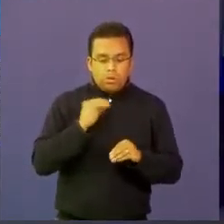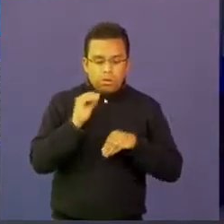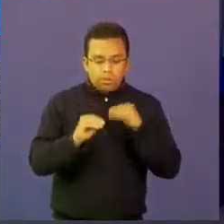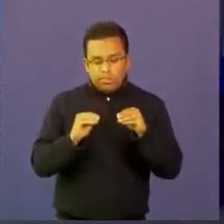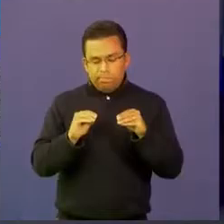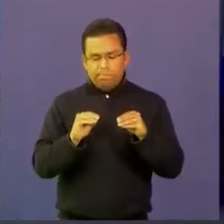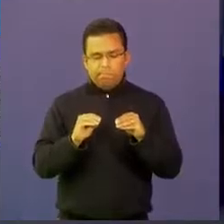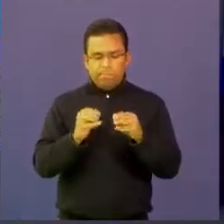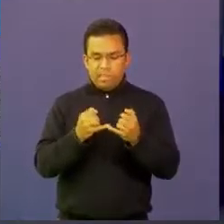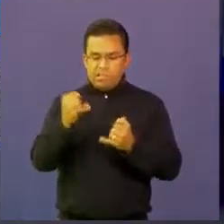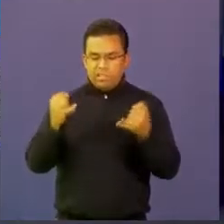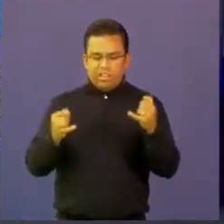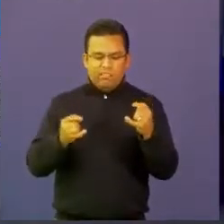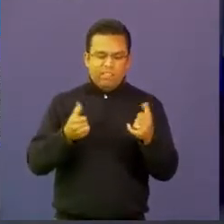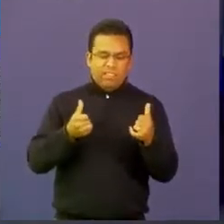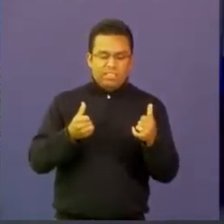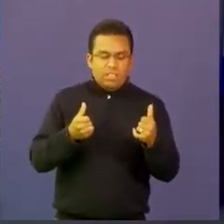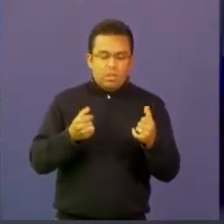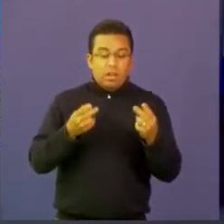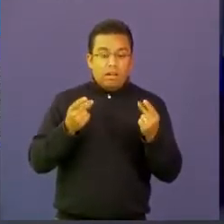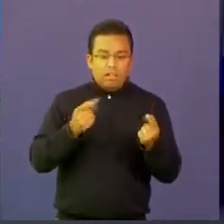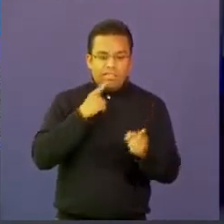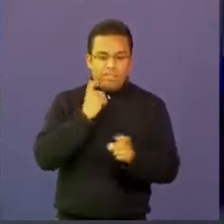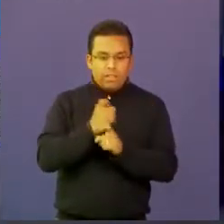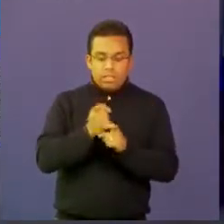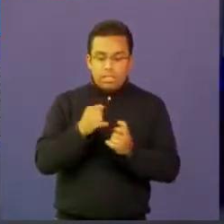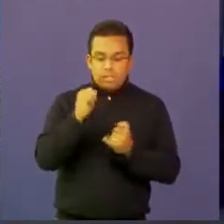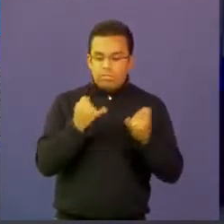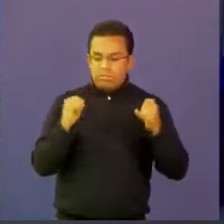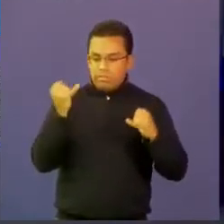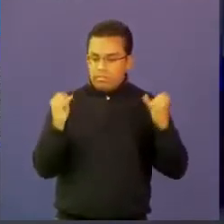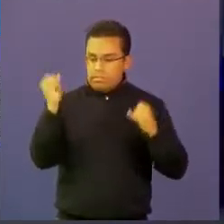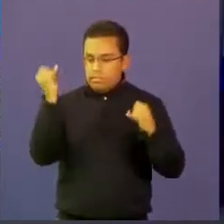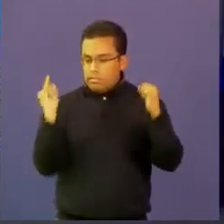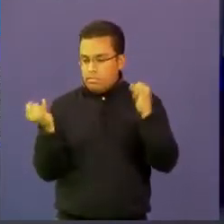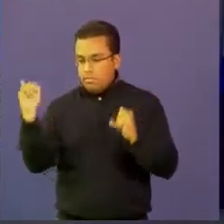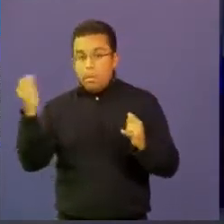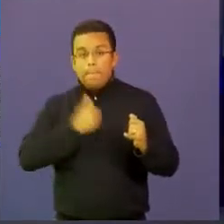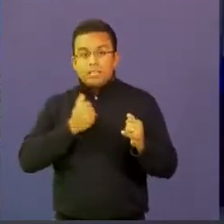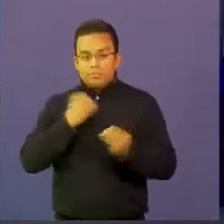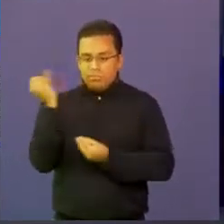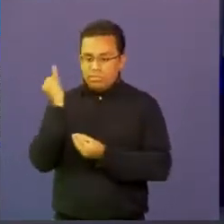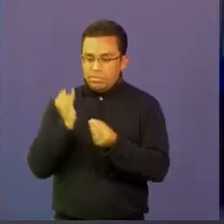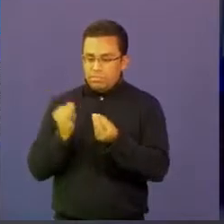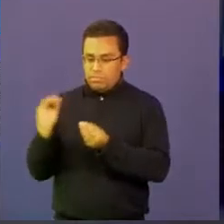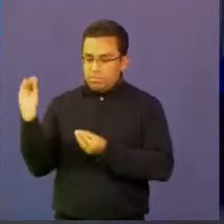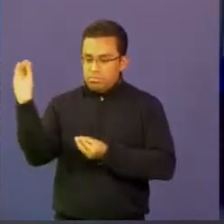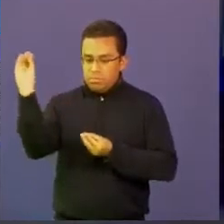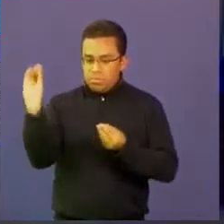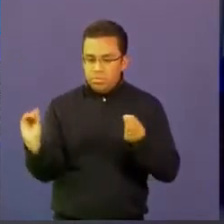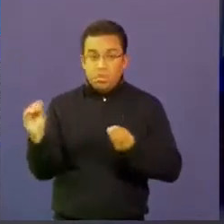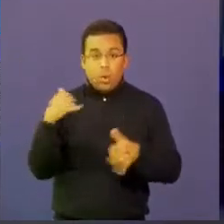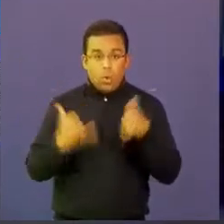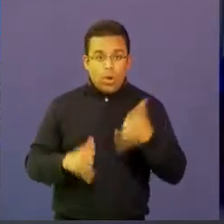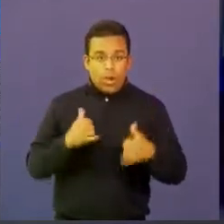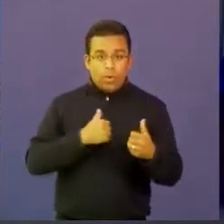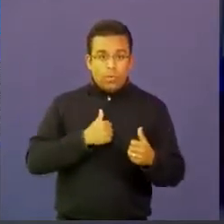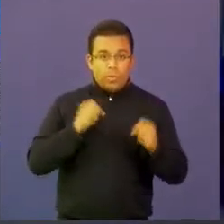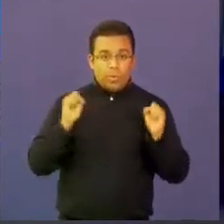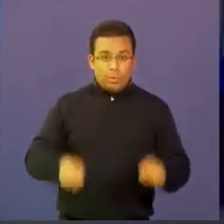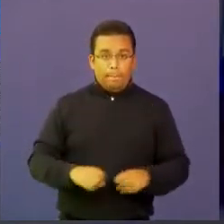muy básica y muy fácil con sus estudiantes un videojuego el tema de la programación también se